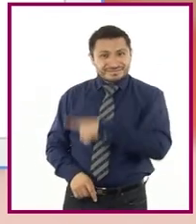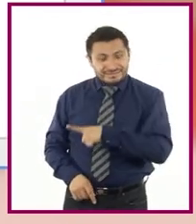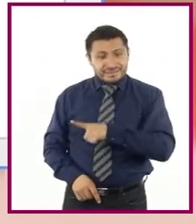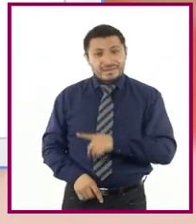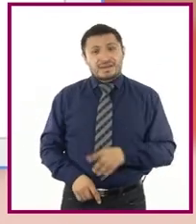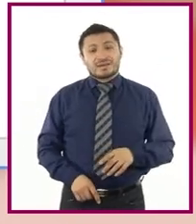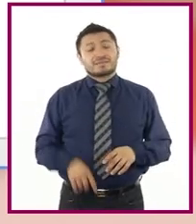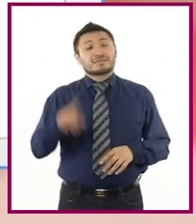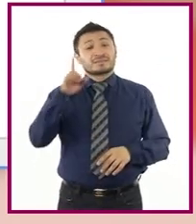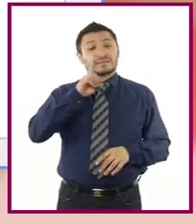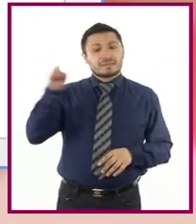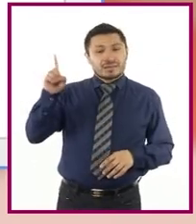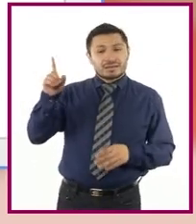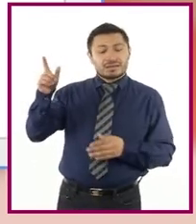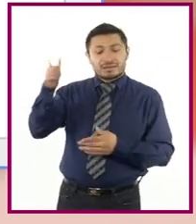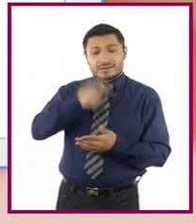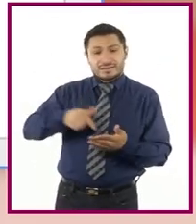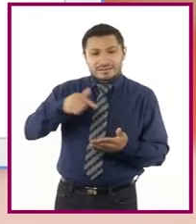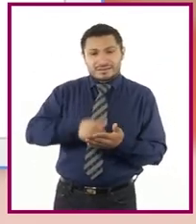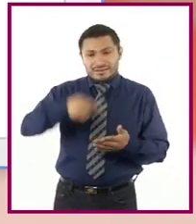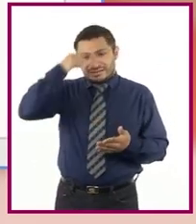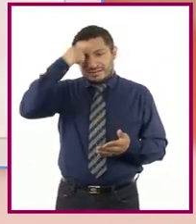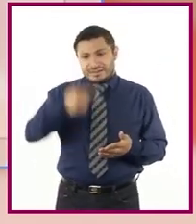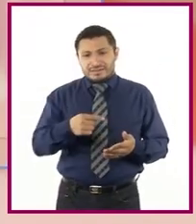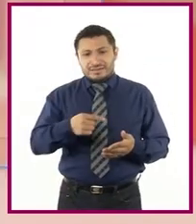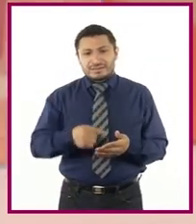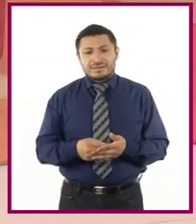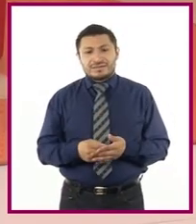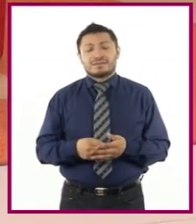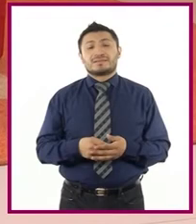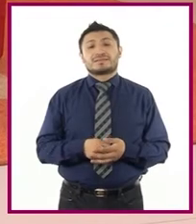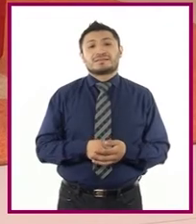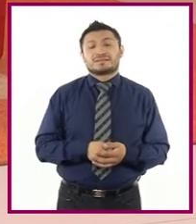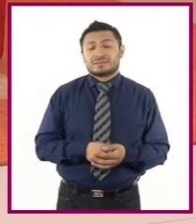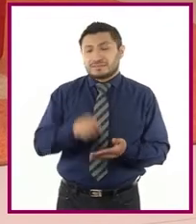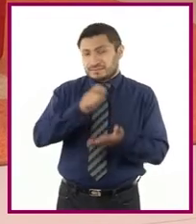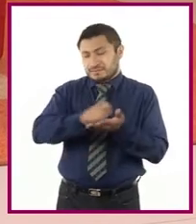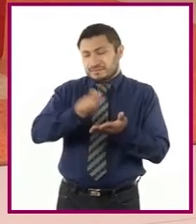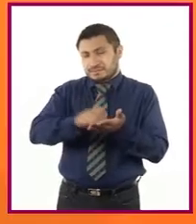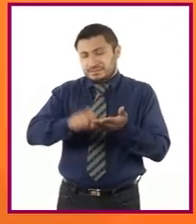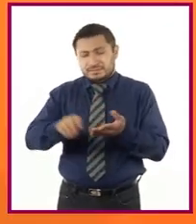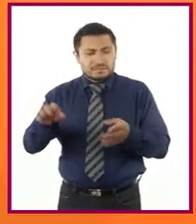espacio a la derecha para anotar las operaciones y acciones de inspección.